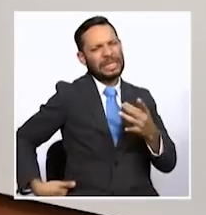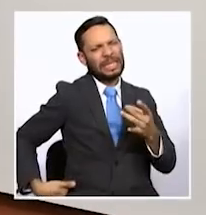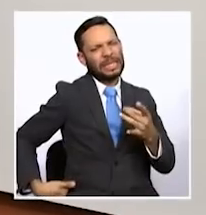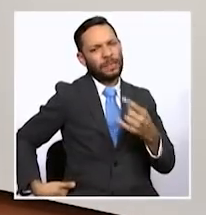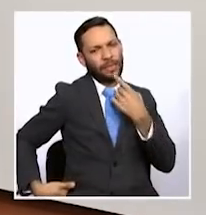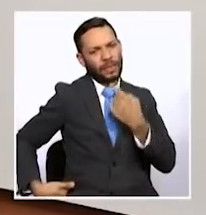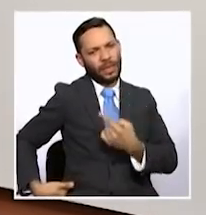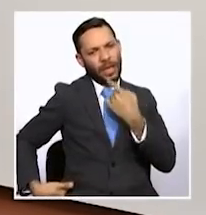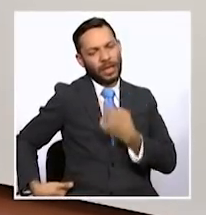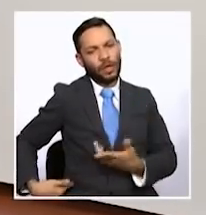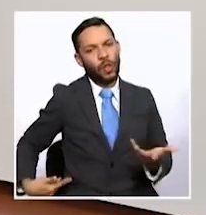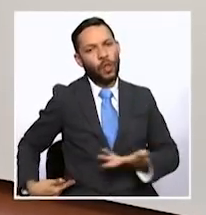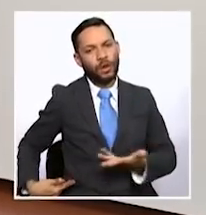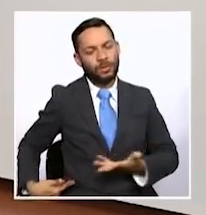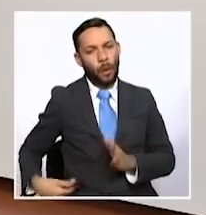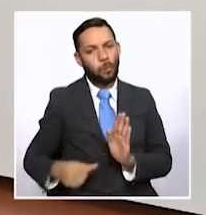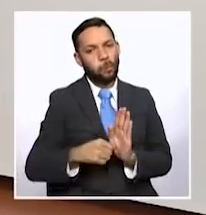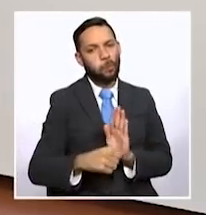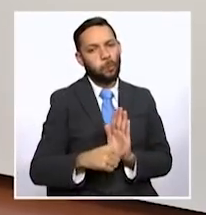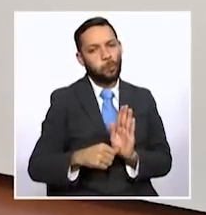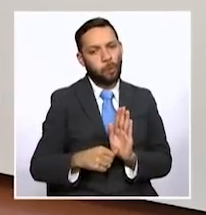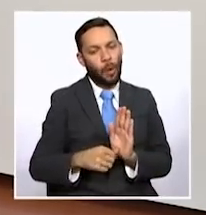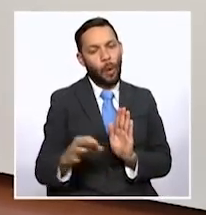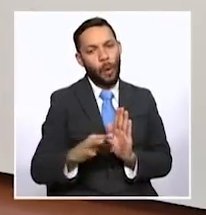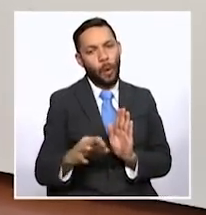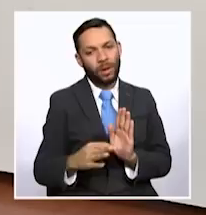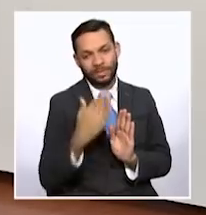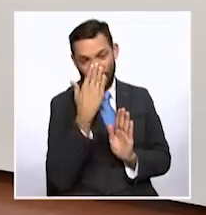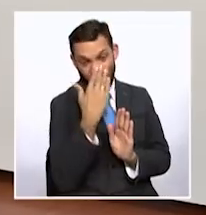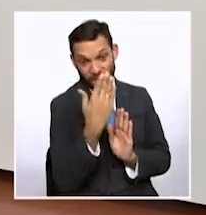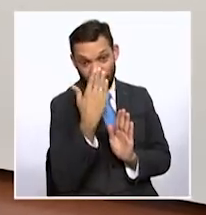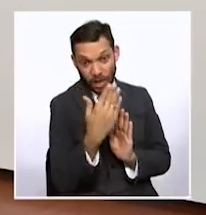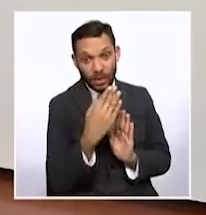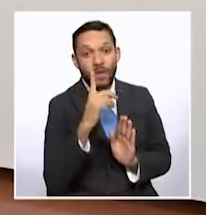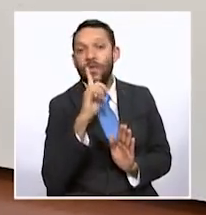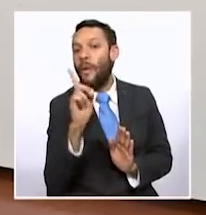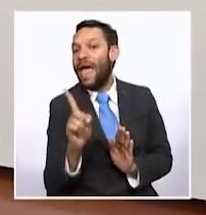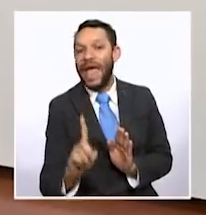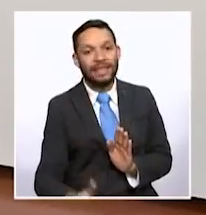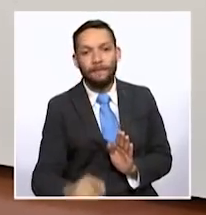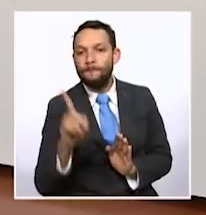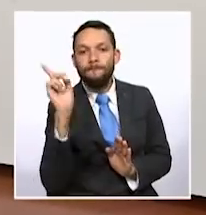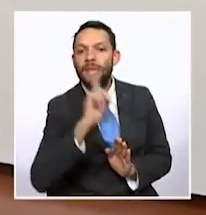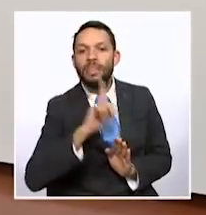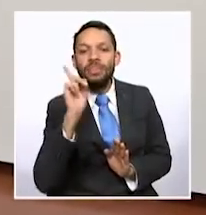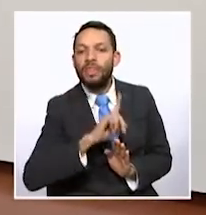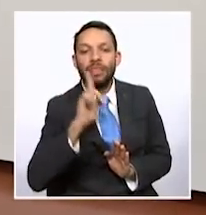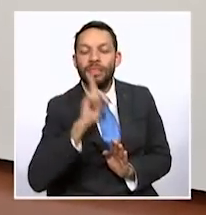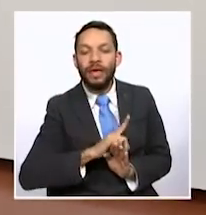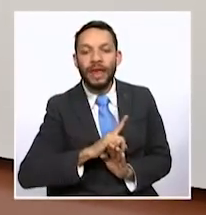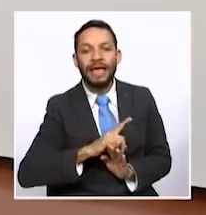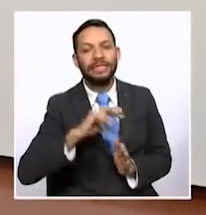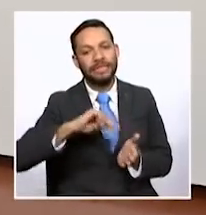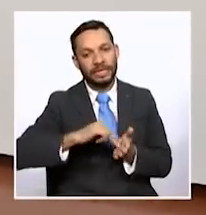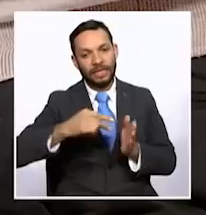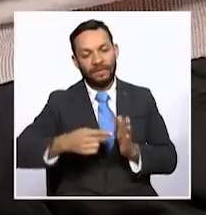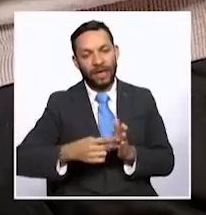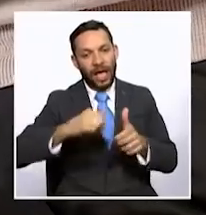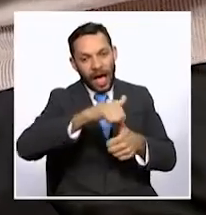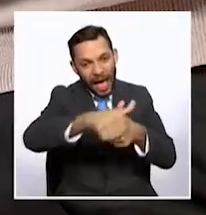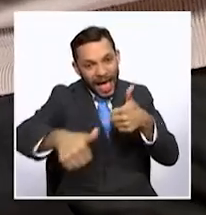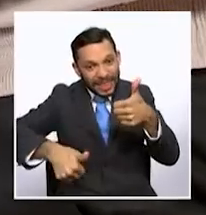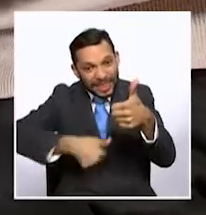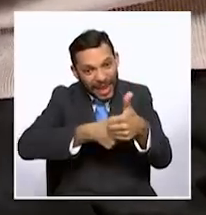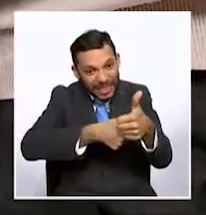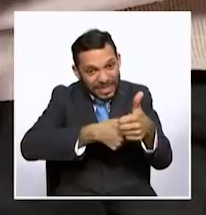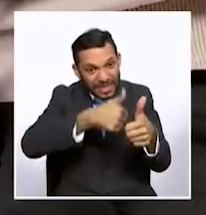un dolor en la región glútea o en la cara lateral. No es cierto. Cuando a ti te duele la cara lateral, te está doliendo la parte del alerón ilíaco, o cuando